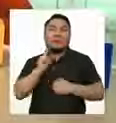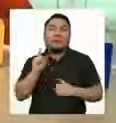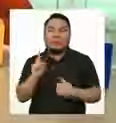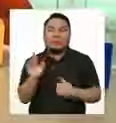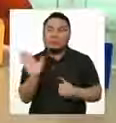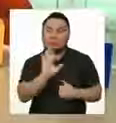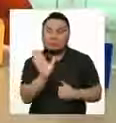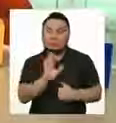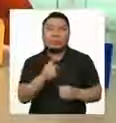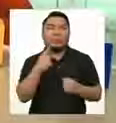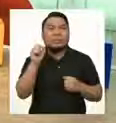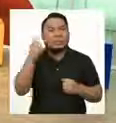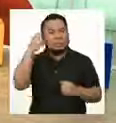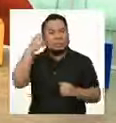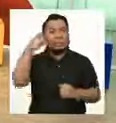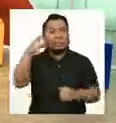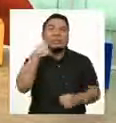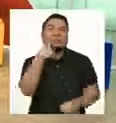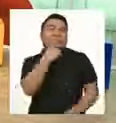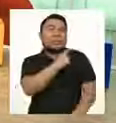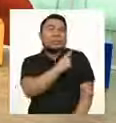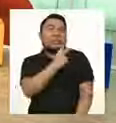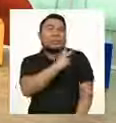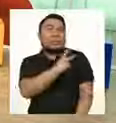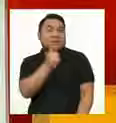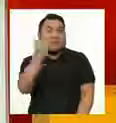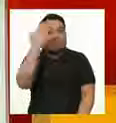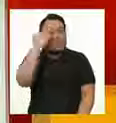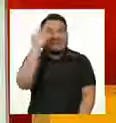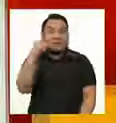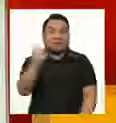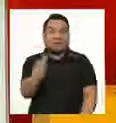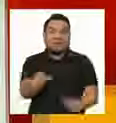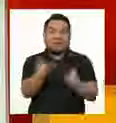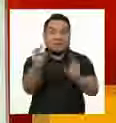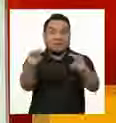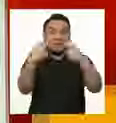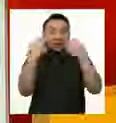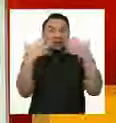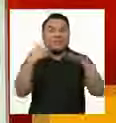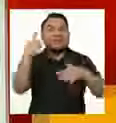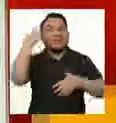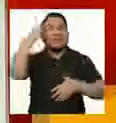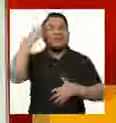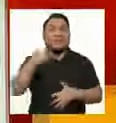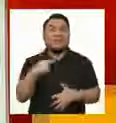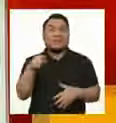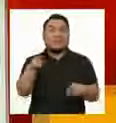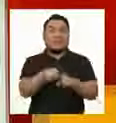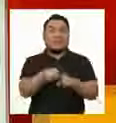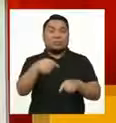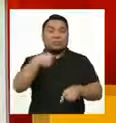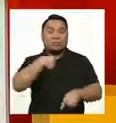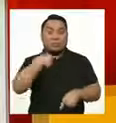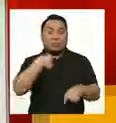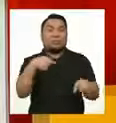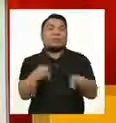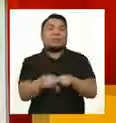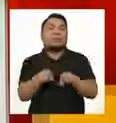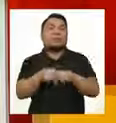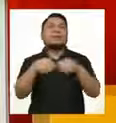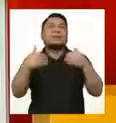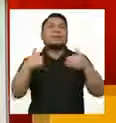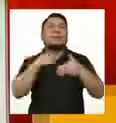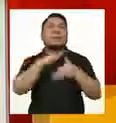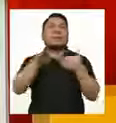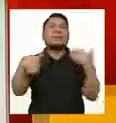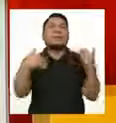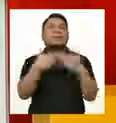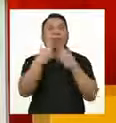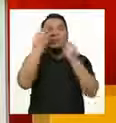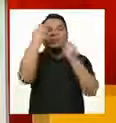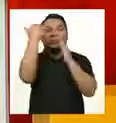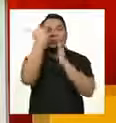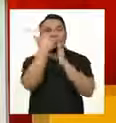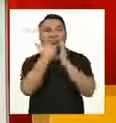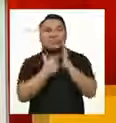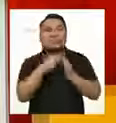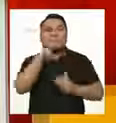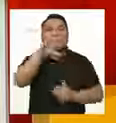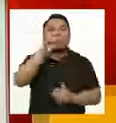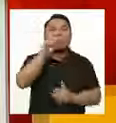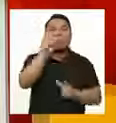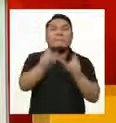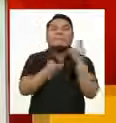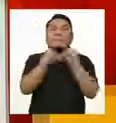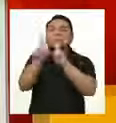chicas y chicos de primero de secundaria ya nos están viendo y seguro que así como yo, ya tienen los datos de sus 30